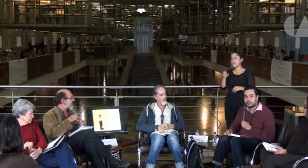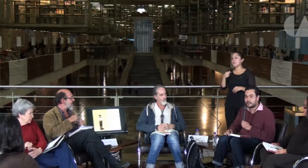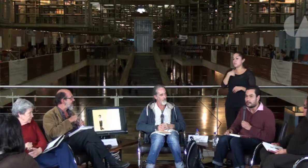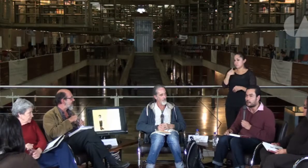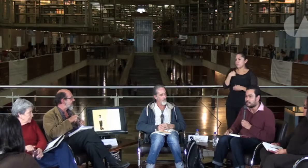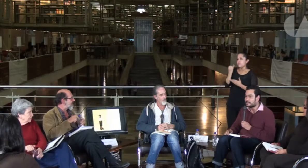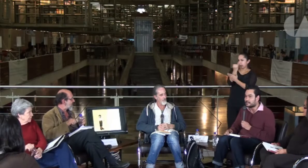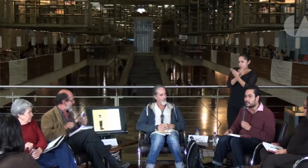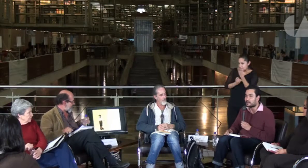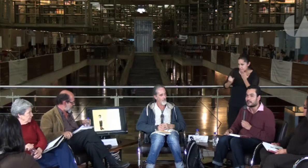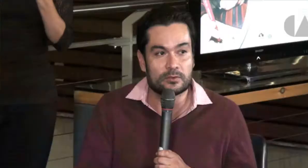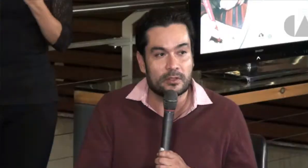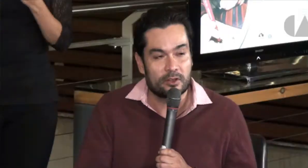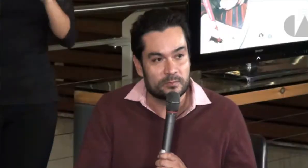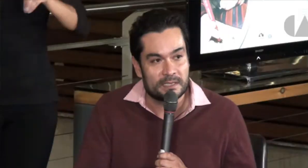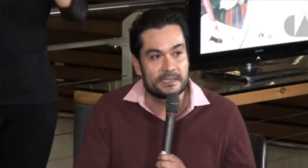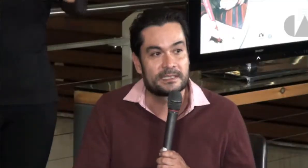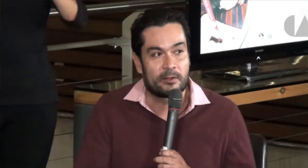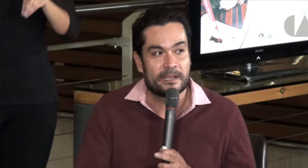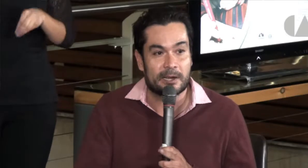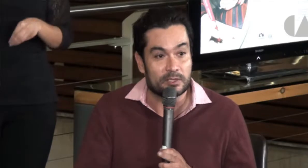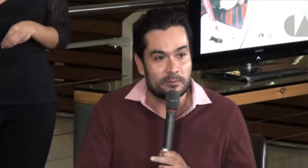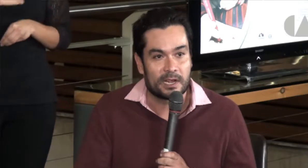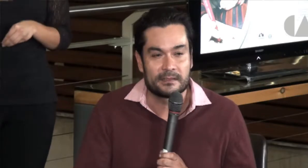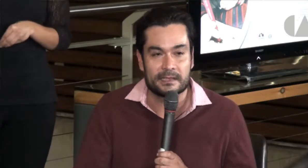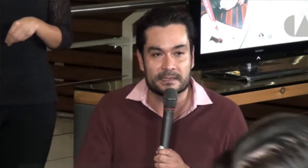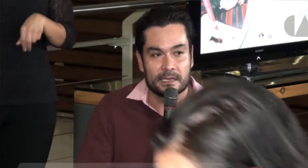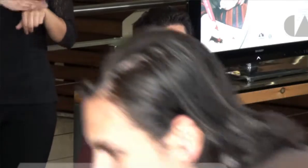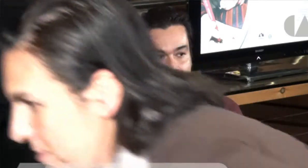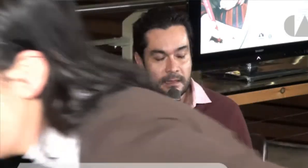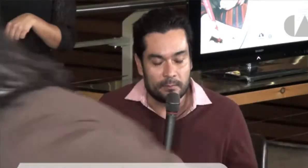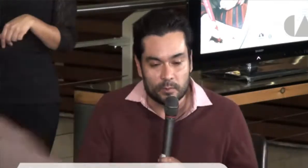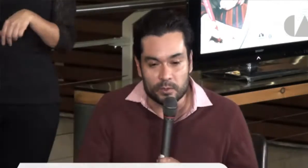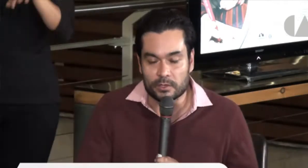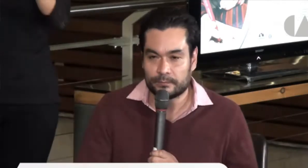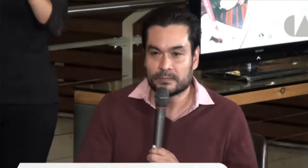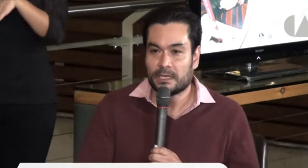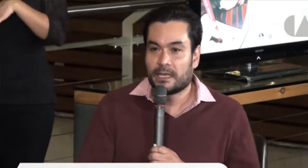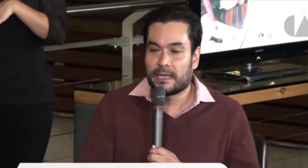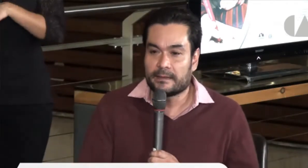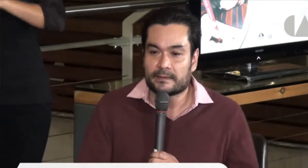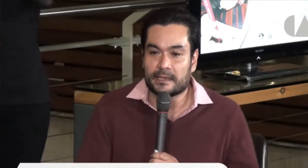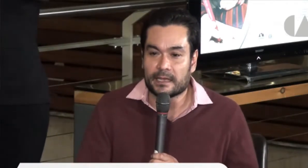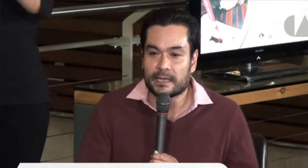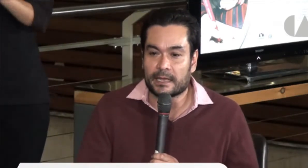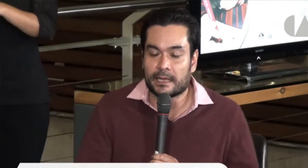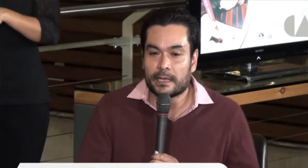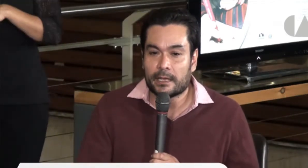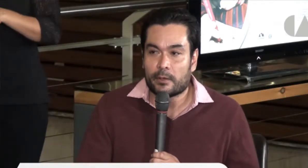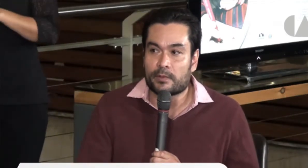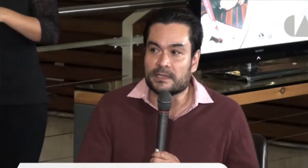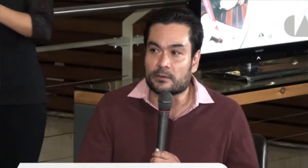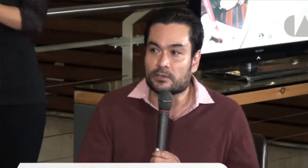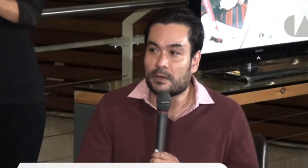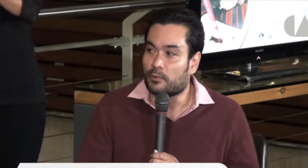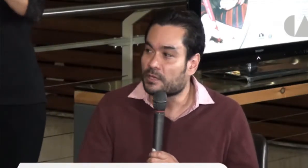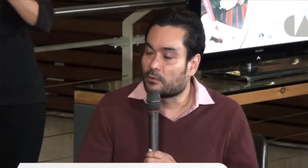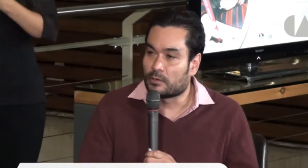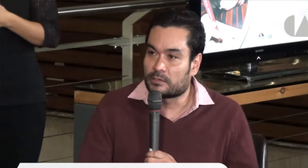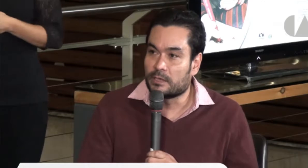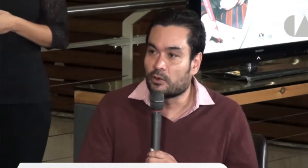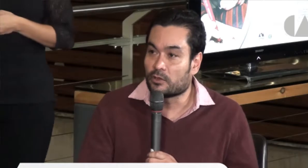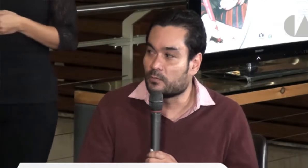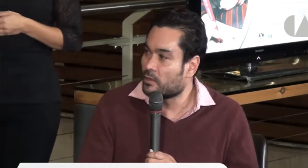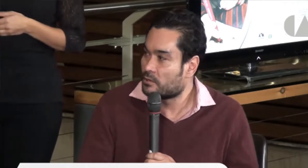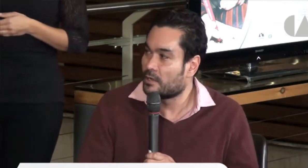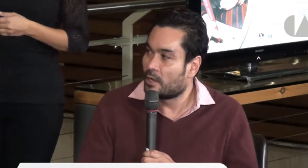admiraba mucho el trabajo de este señor que es uno de los más extraordinarios dibujantes del mundo este pues incluso le puse